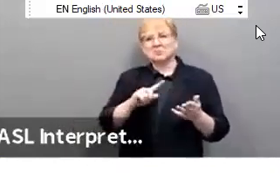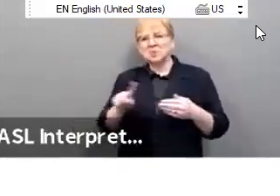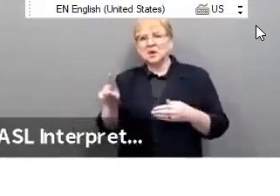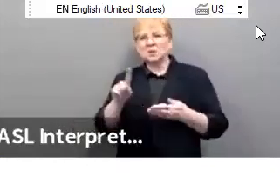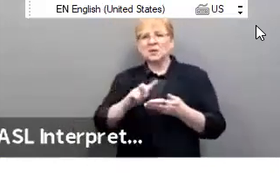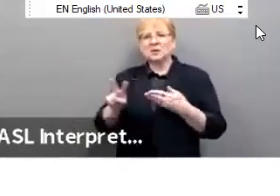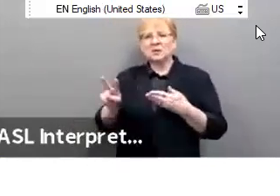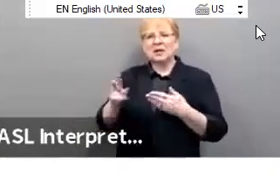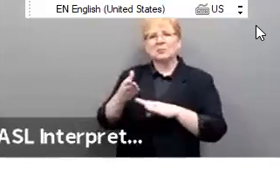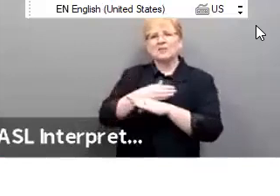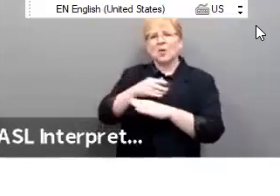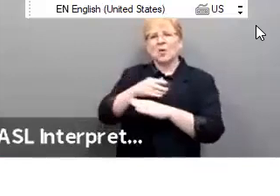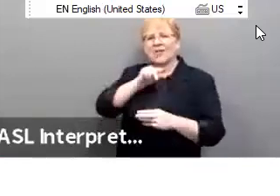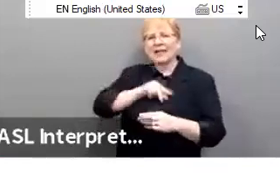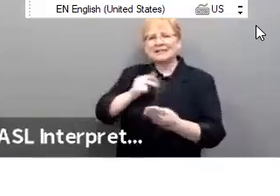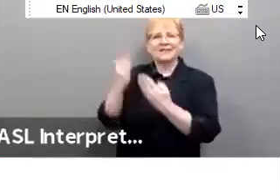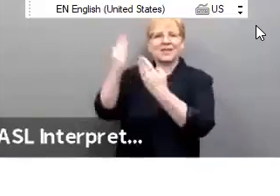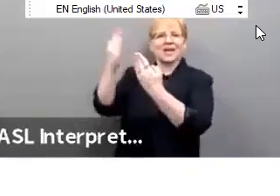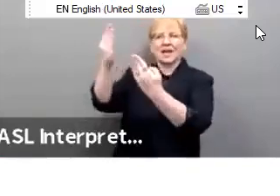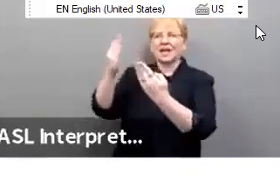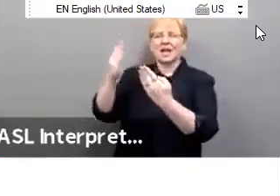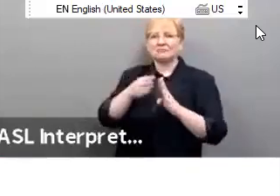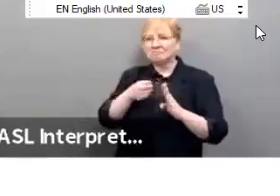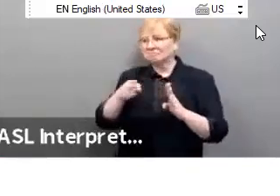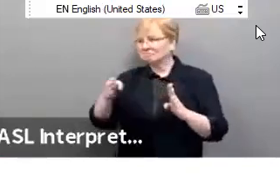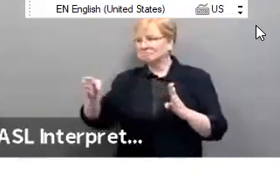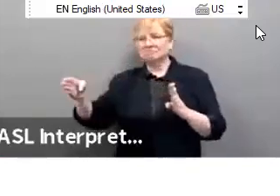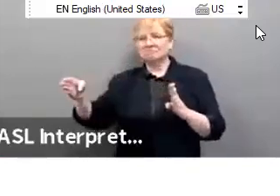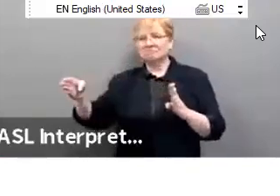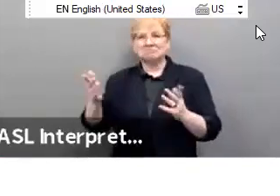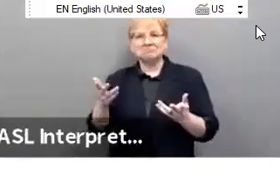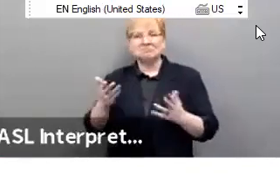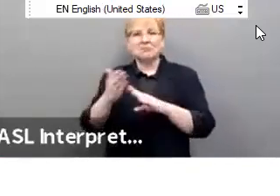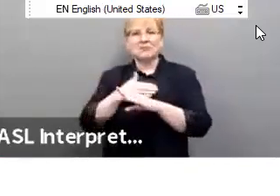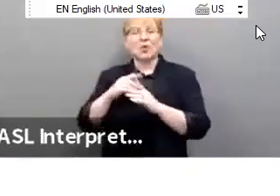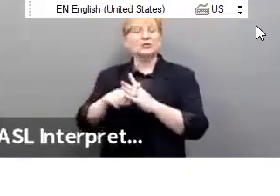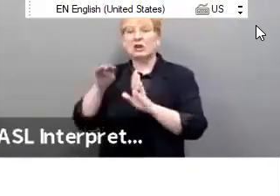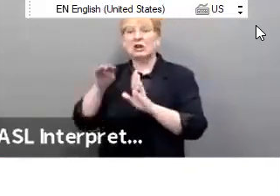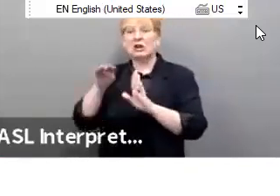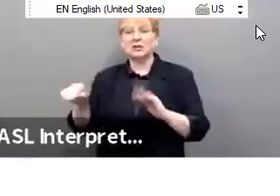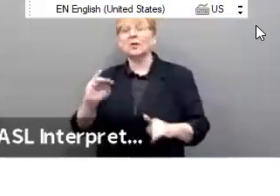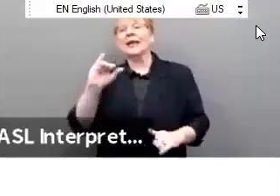3 meses, cuando empiezas a subir el número de tus casos, como estuvimos la semana que entra,